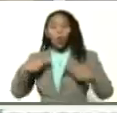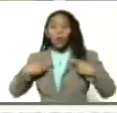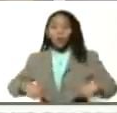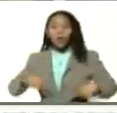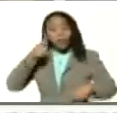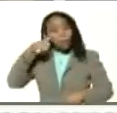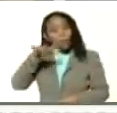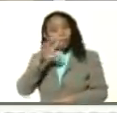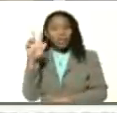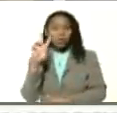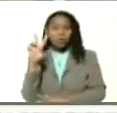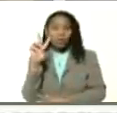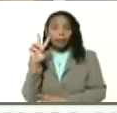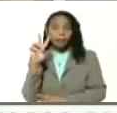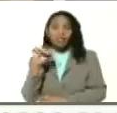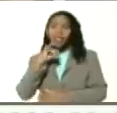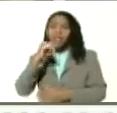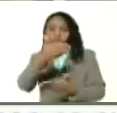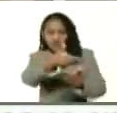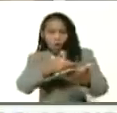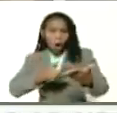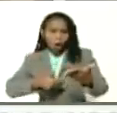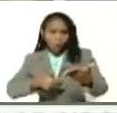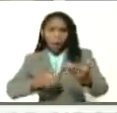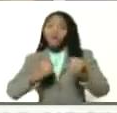venezolano. Su informe contundente,